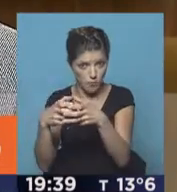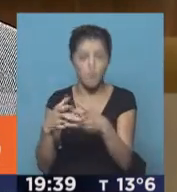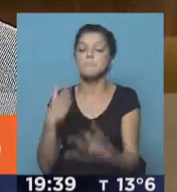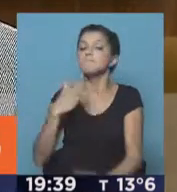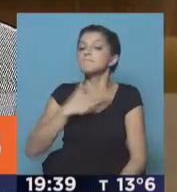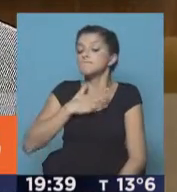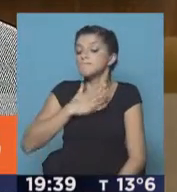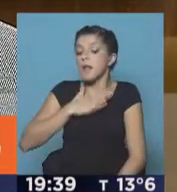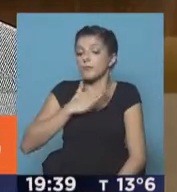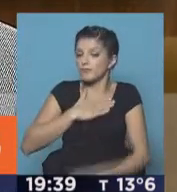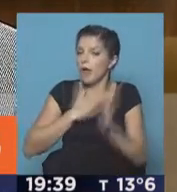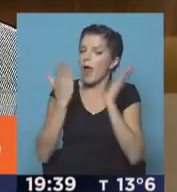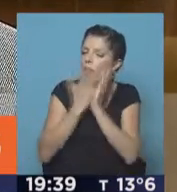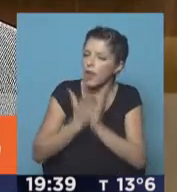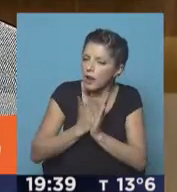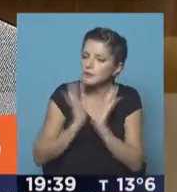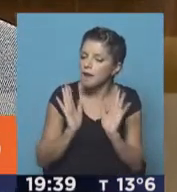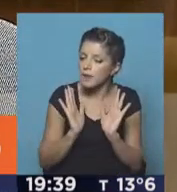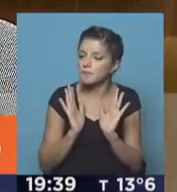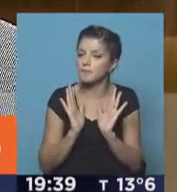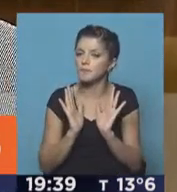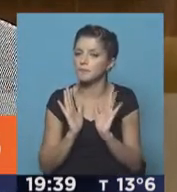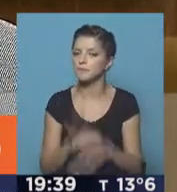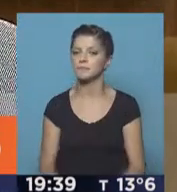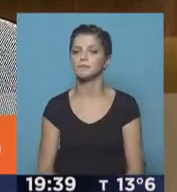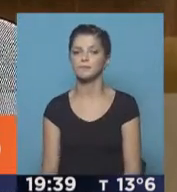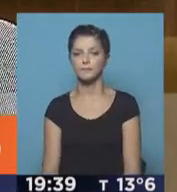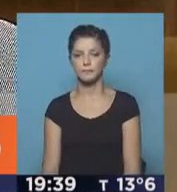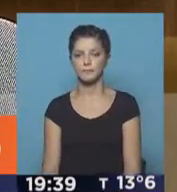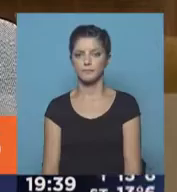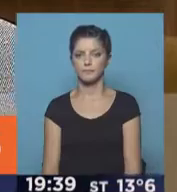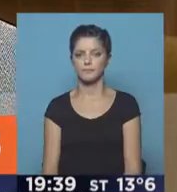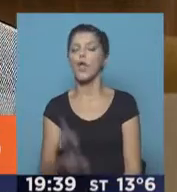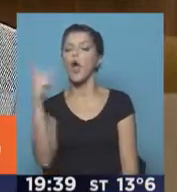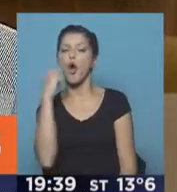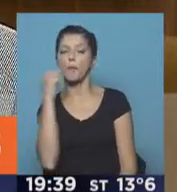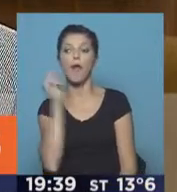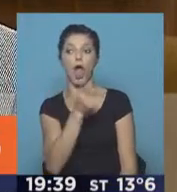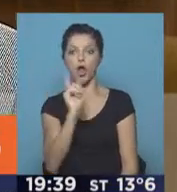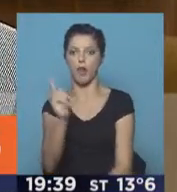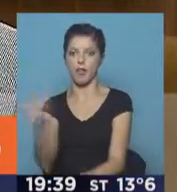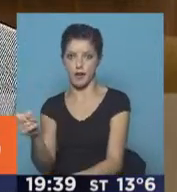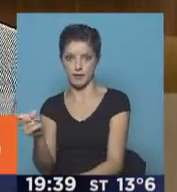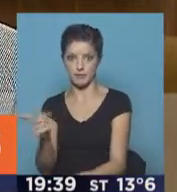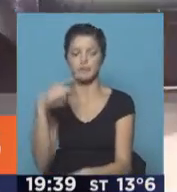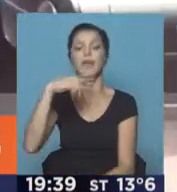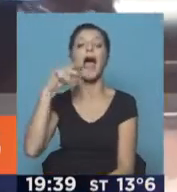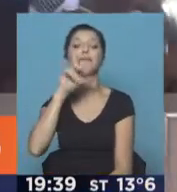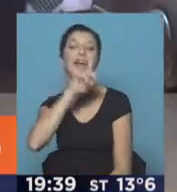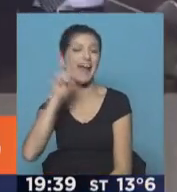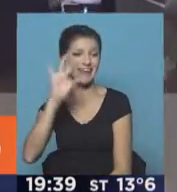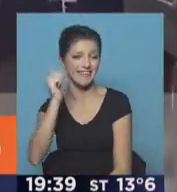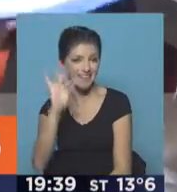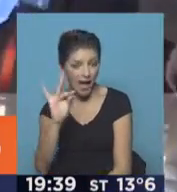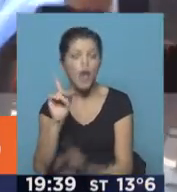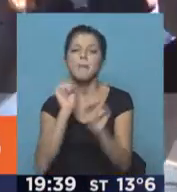y con digamos, dando órdenes había la nacional de quién pagarle, quién